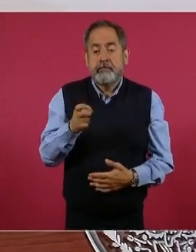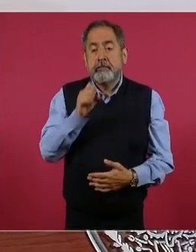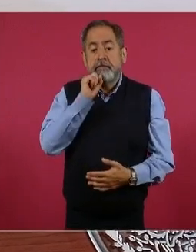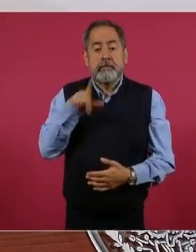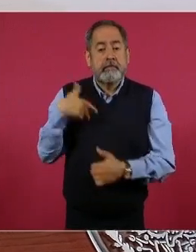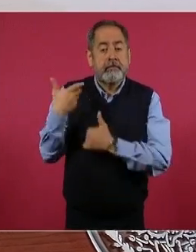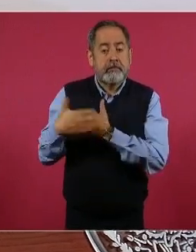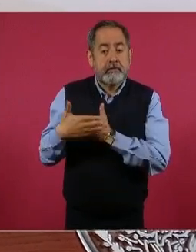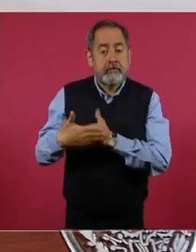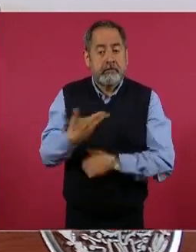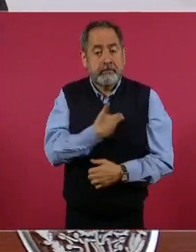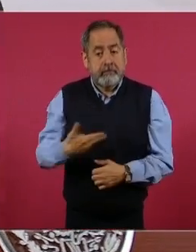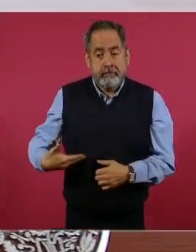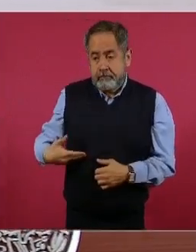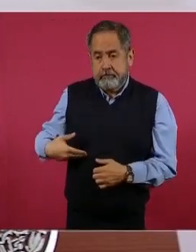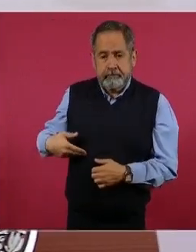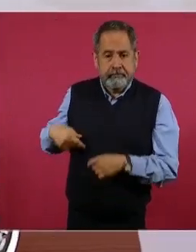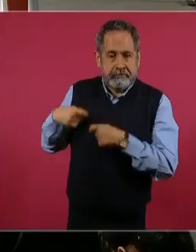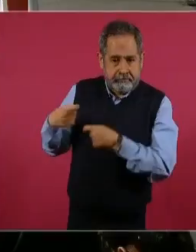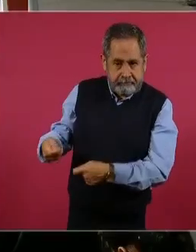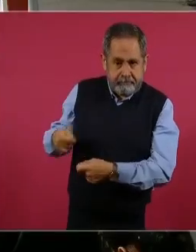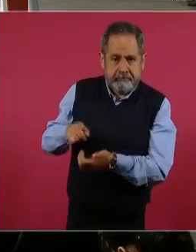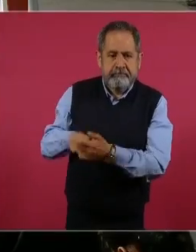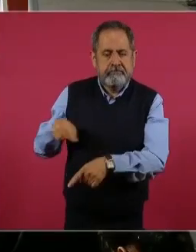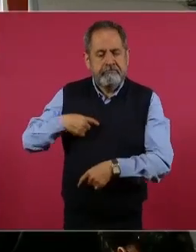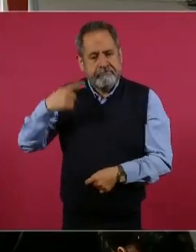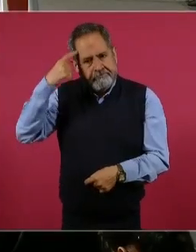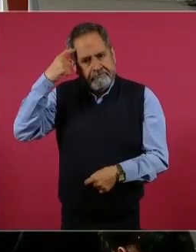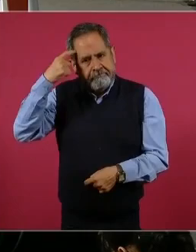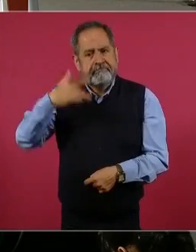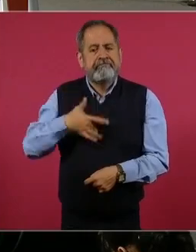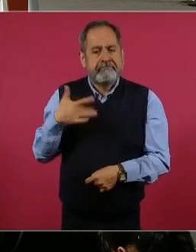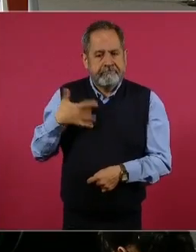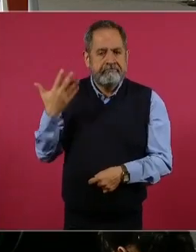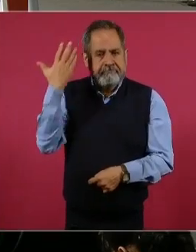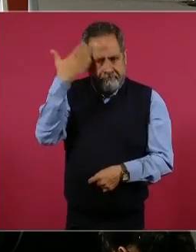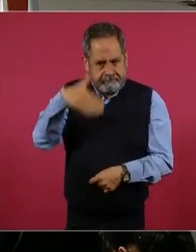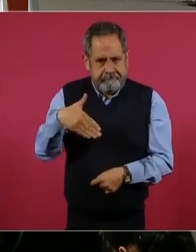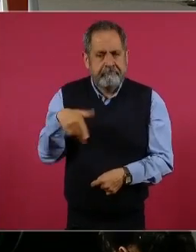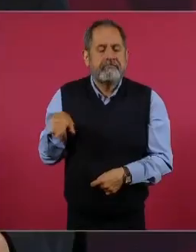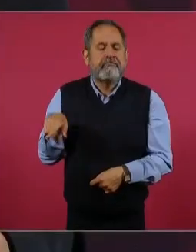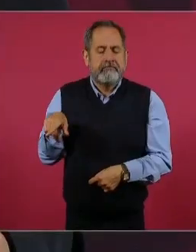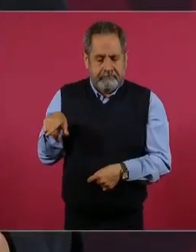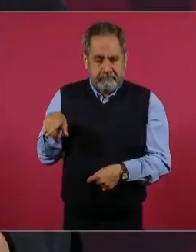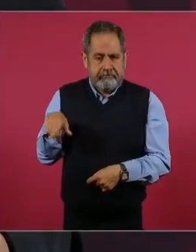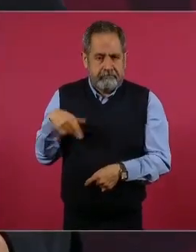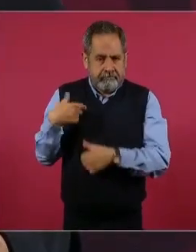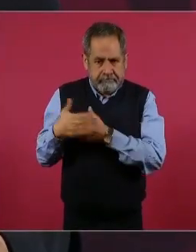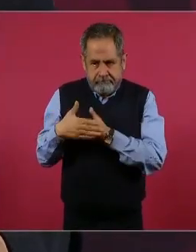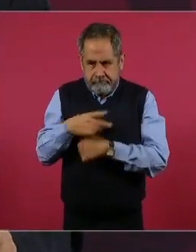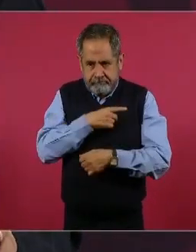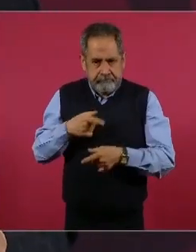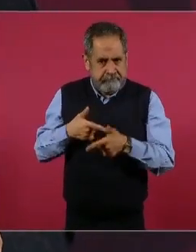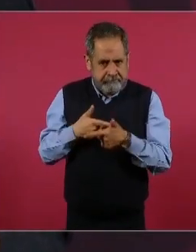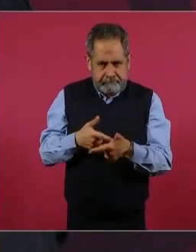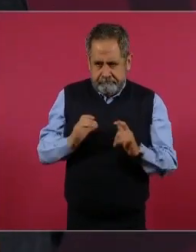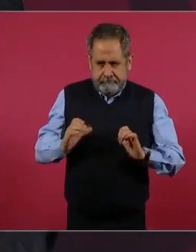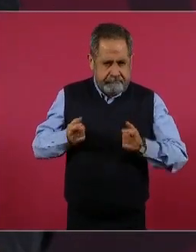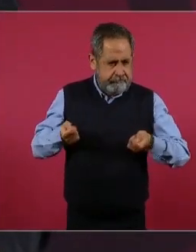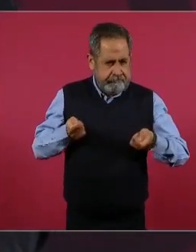presidenta está consciente de que pues se debe de mantener